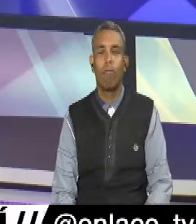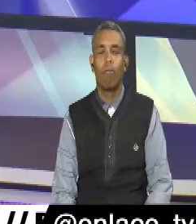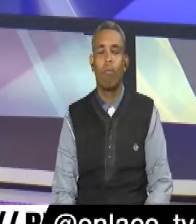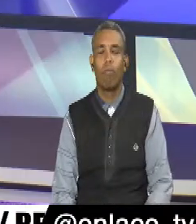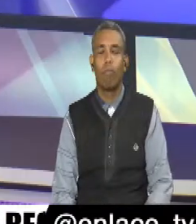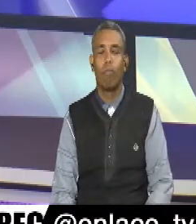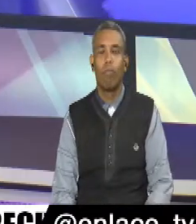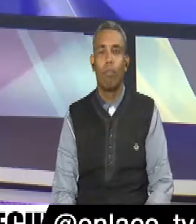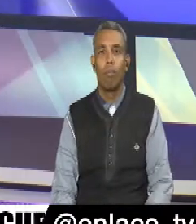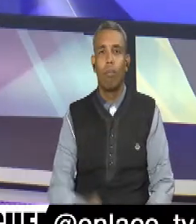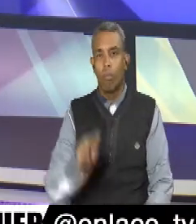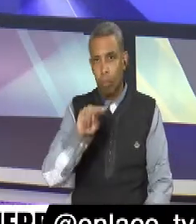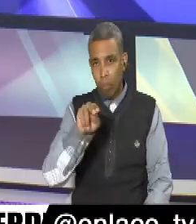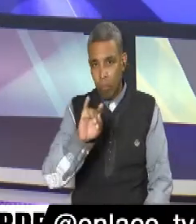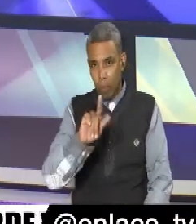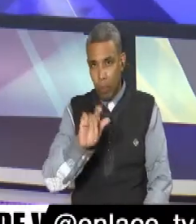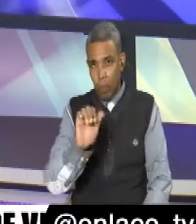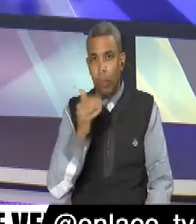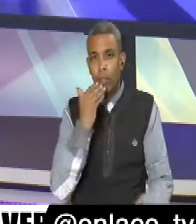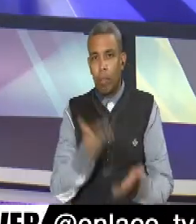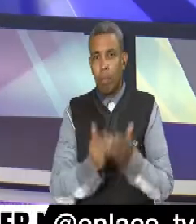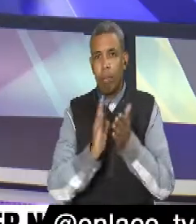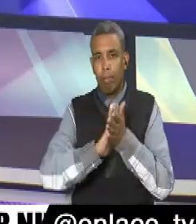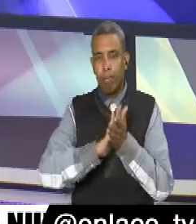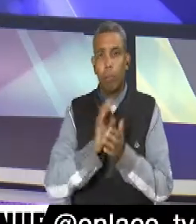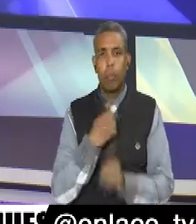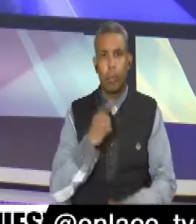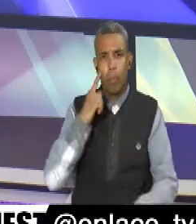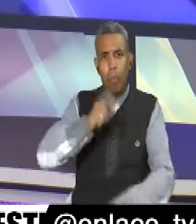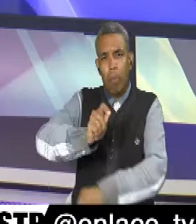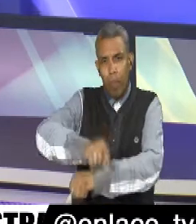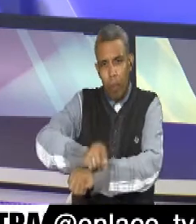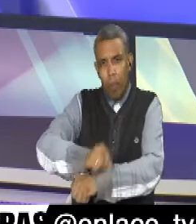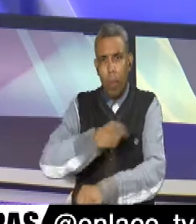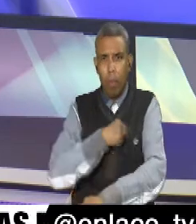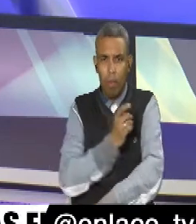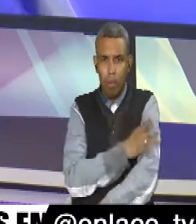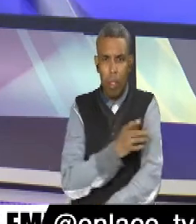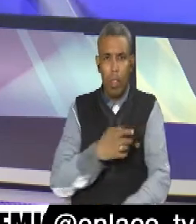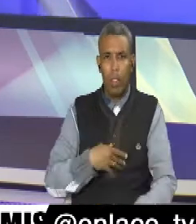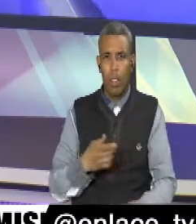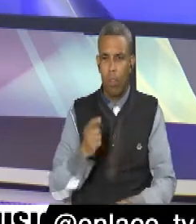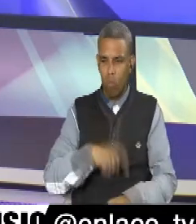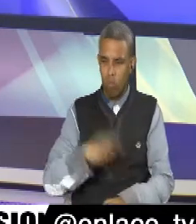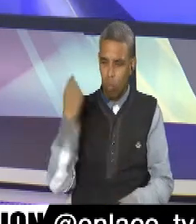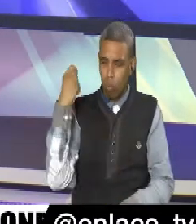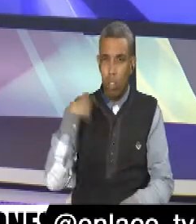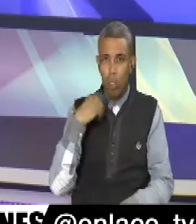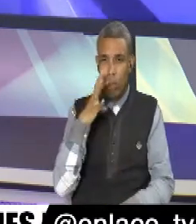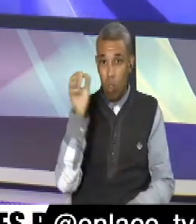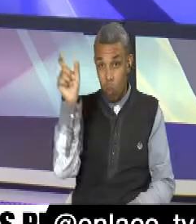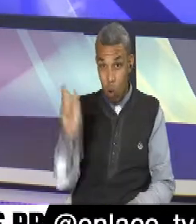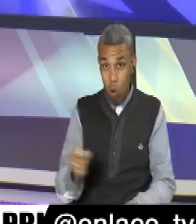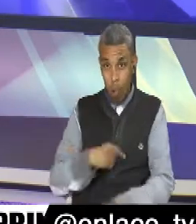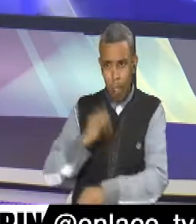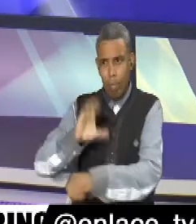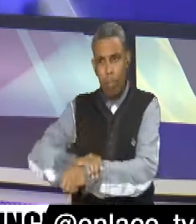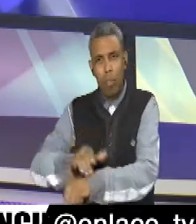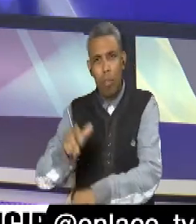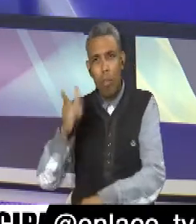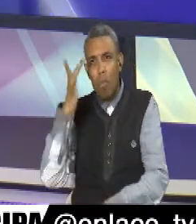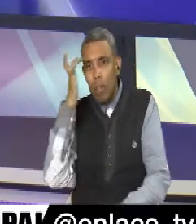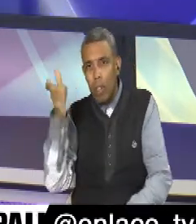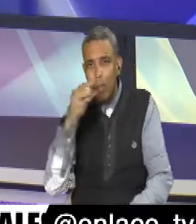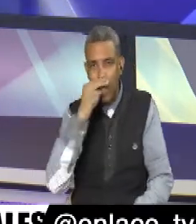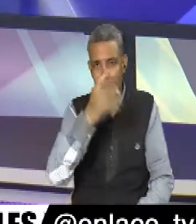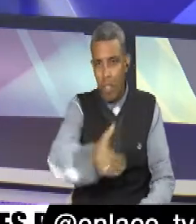Zulay, gracias por este completo informe. La Fiscalía General de la Nación capturó en las últimas horas a un sujeto sindicado de abuso sexual a menor de 14 años. El